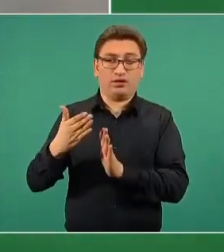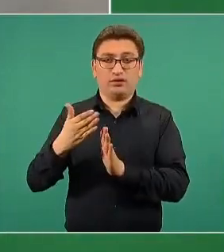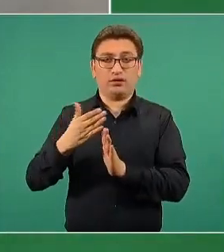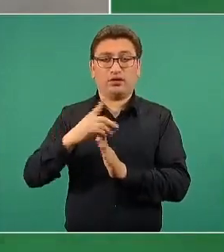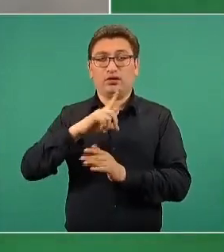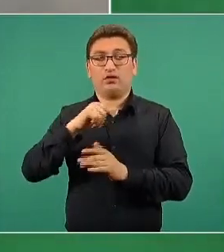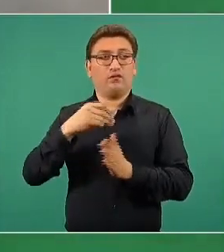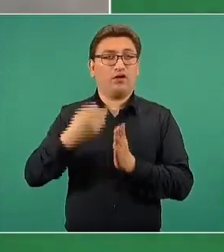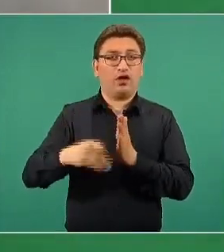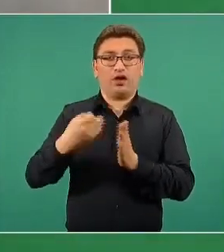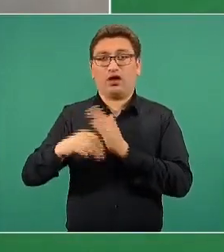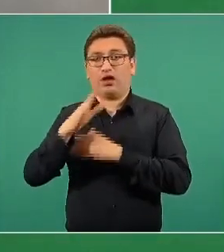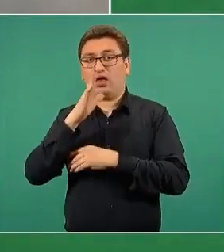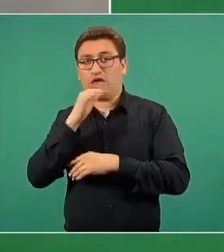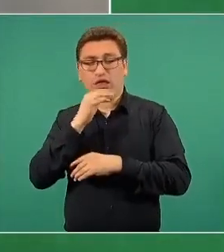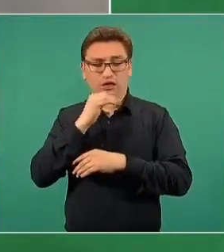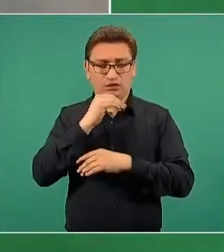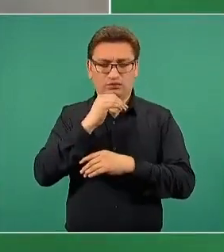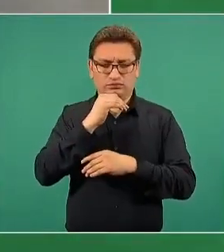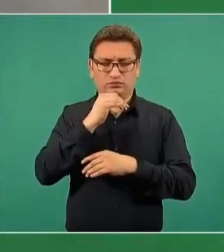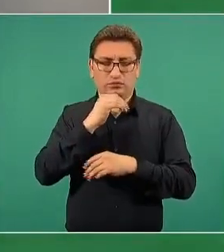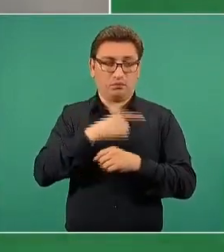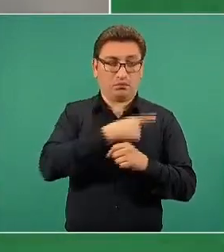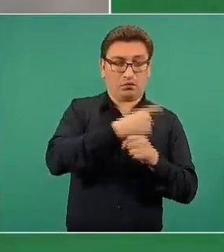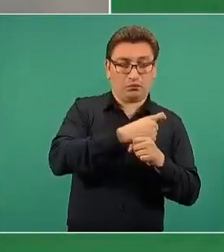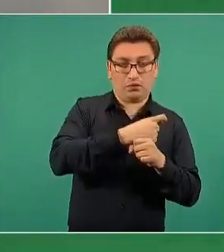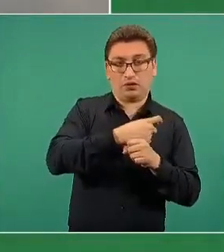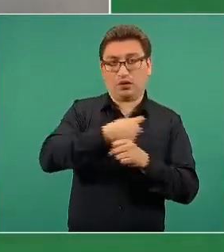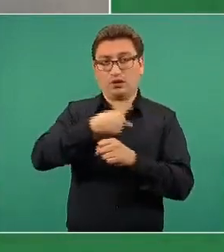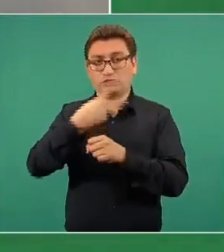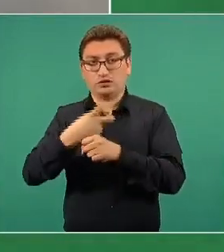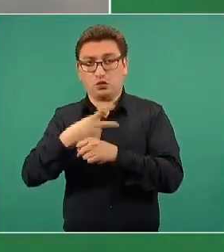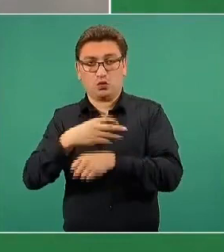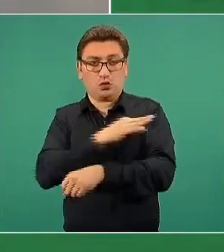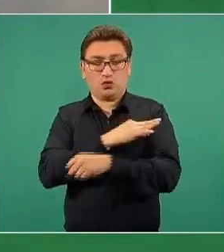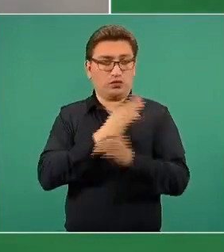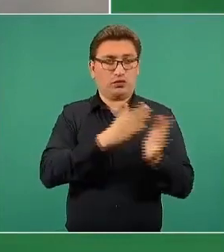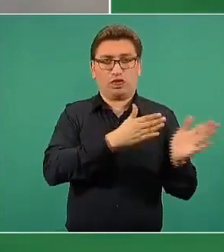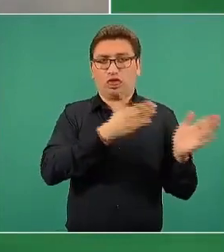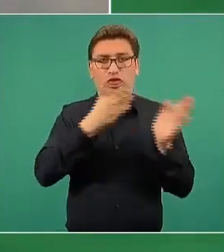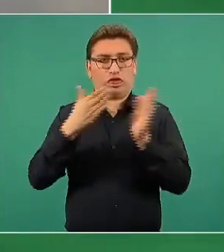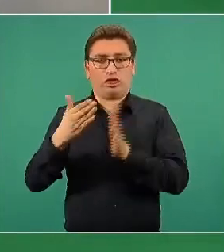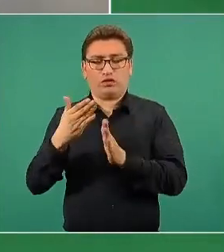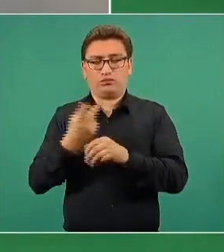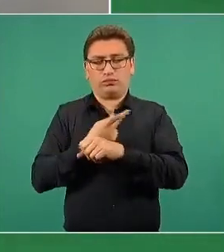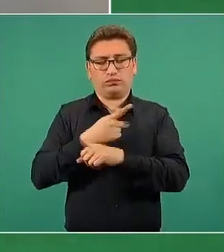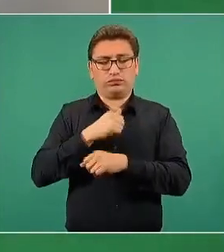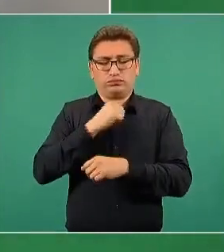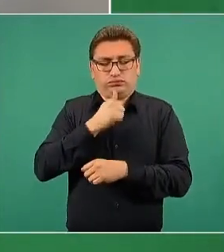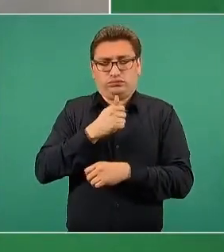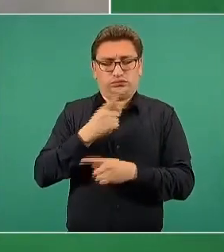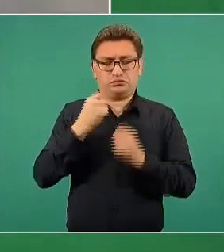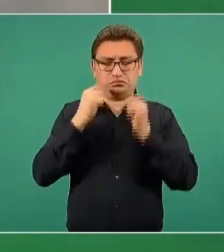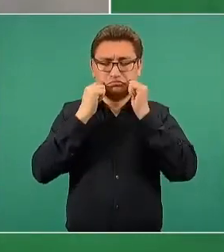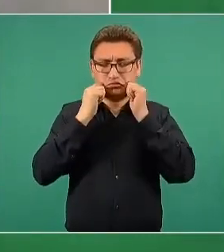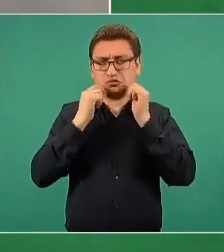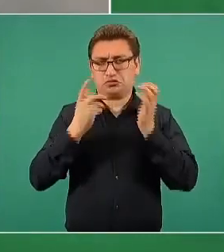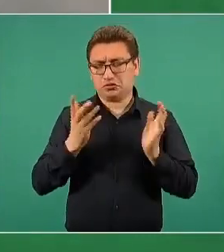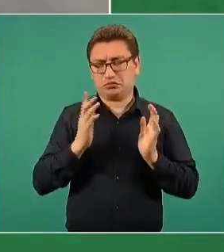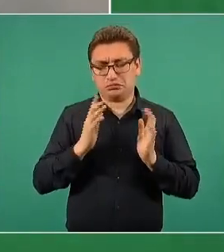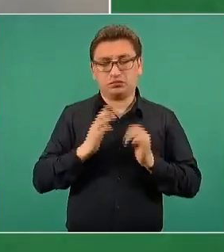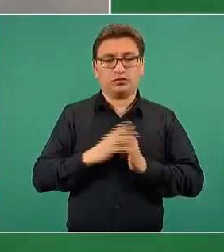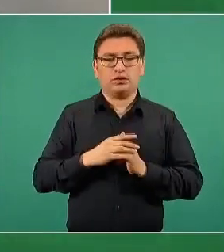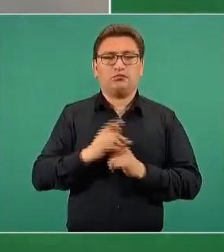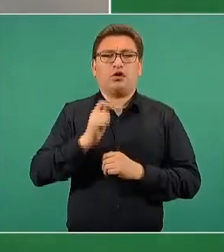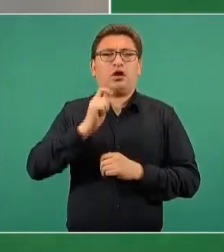este tiempo específico entre la primera y la segunda dosis, no se ve afectada. Evidentemente, esto no